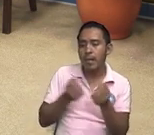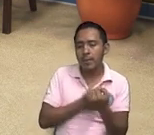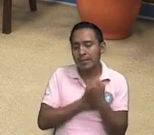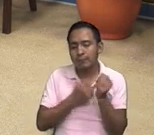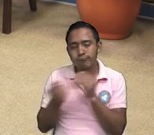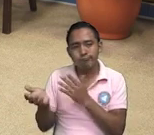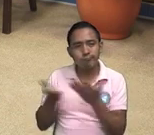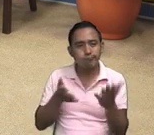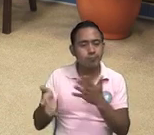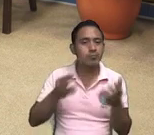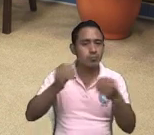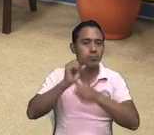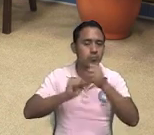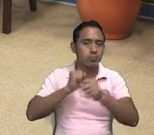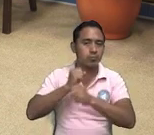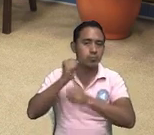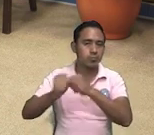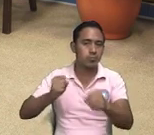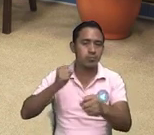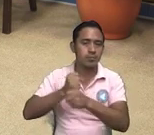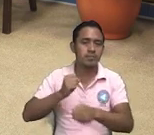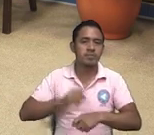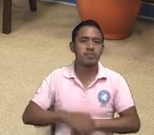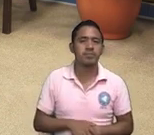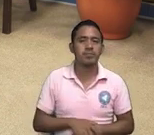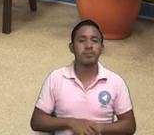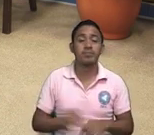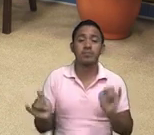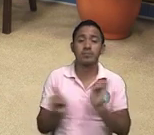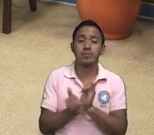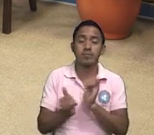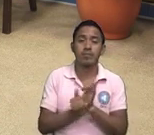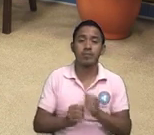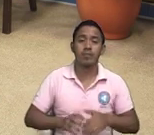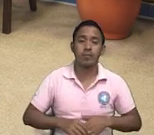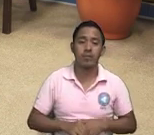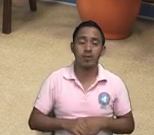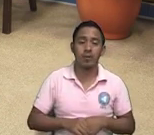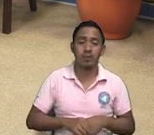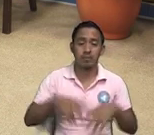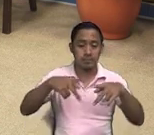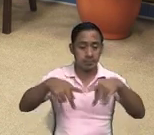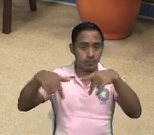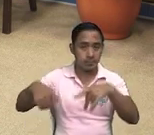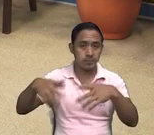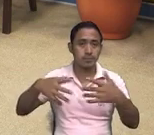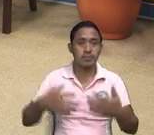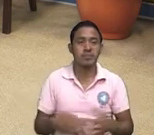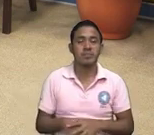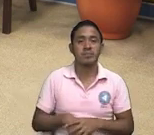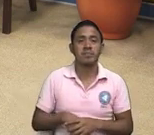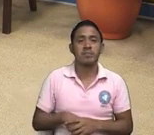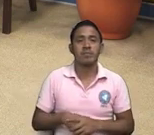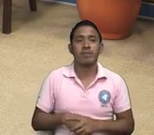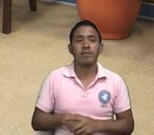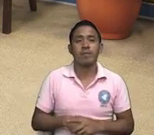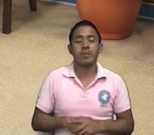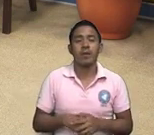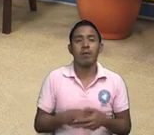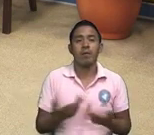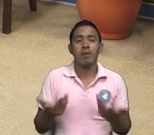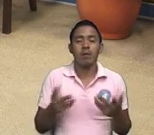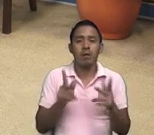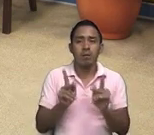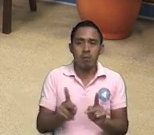conviven con nosotros muchos años. Ahora, al igual que el ser humano, se dice que la mascota o los animales